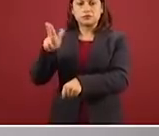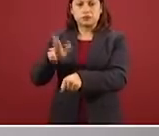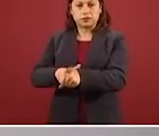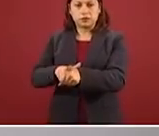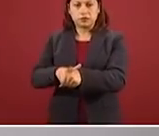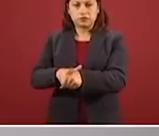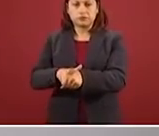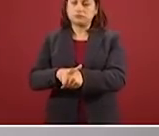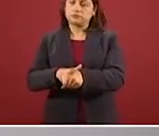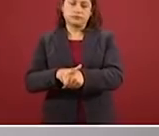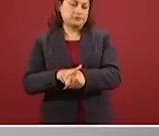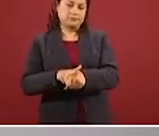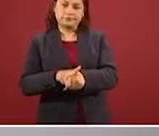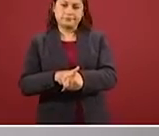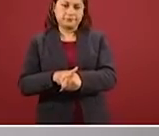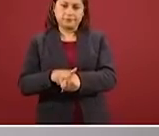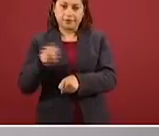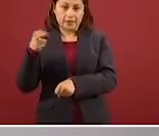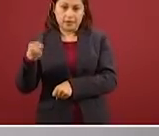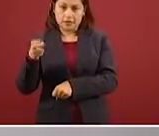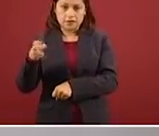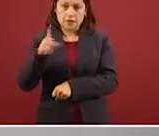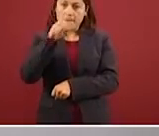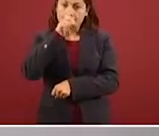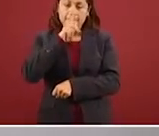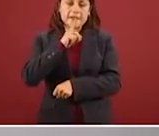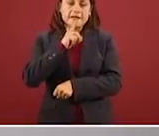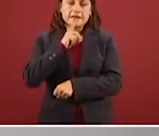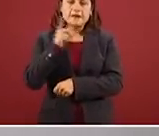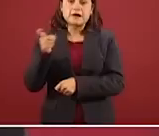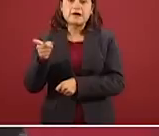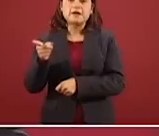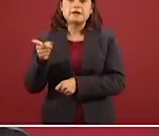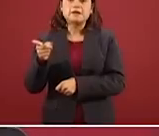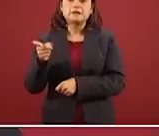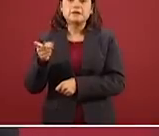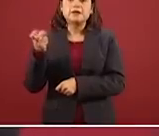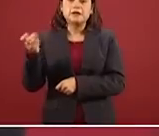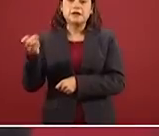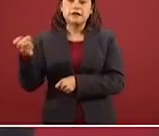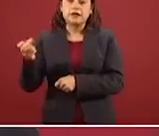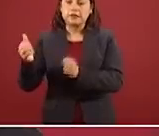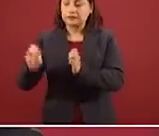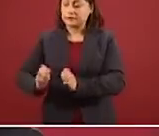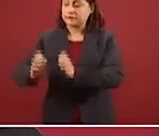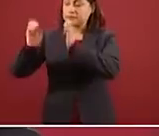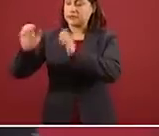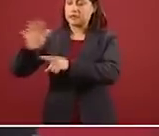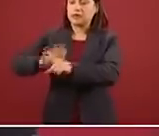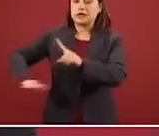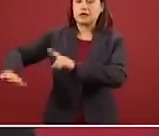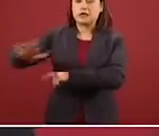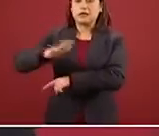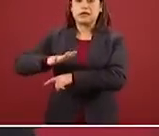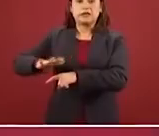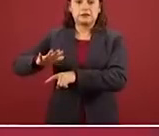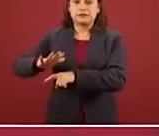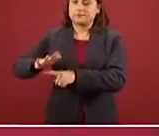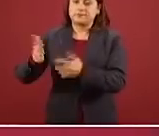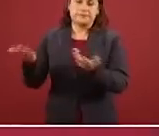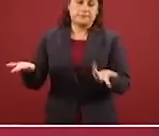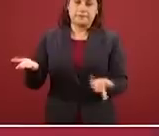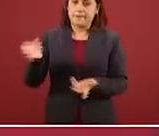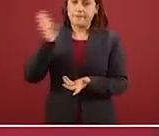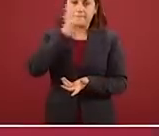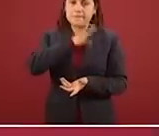fue así, no está hecha esa instalación en lo que lleva de construcción